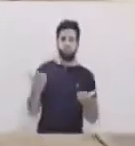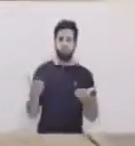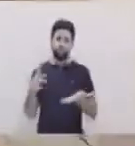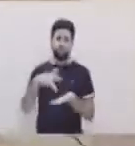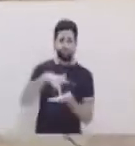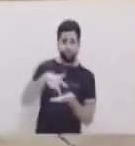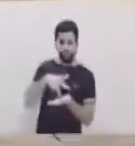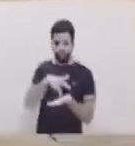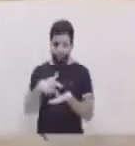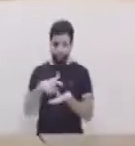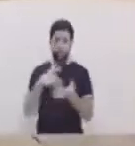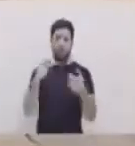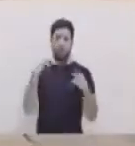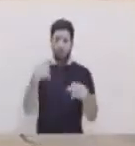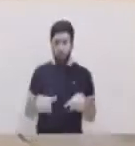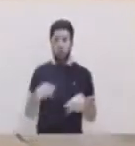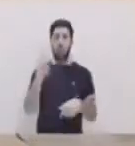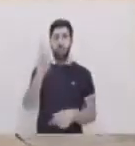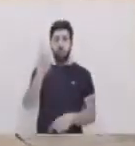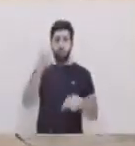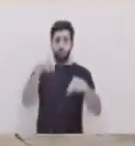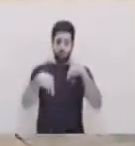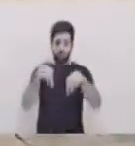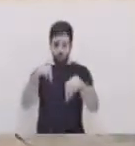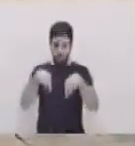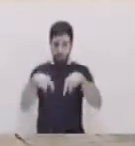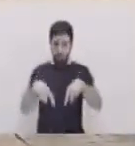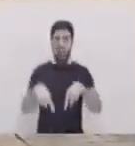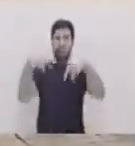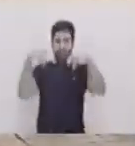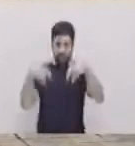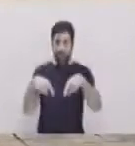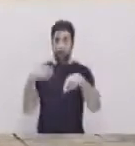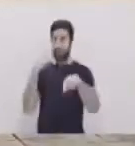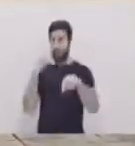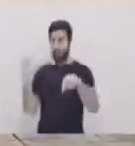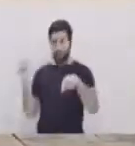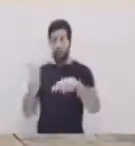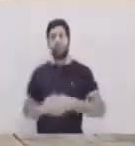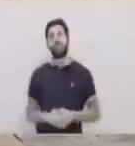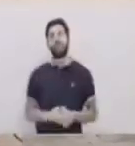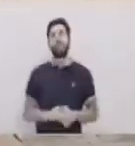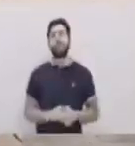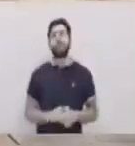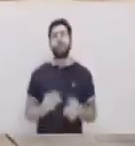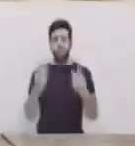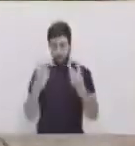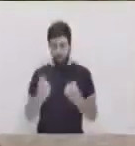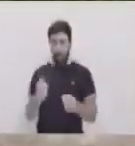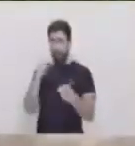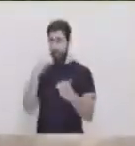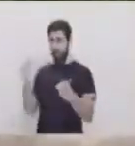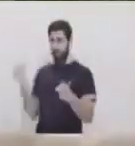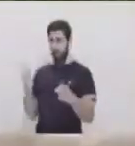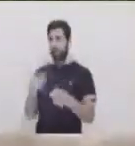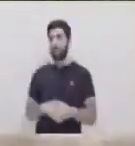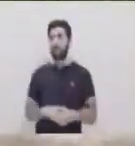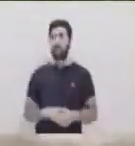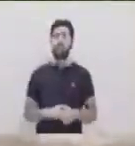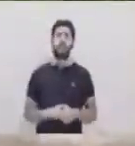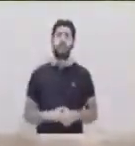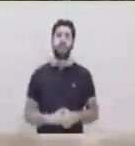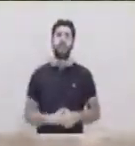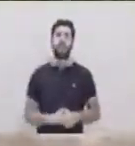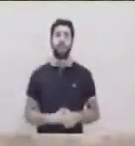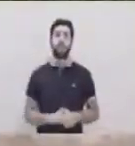Y ahora lo vamos a hacer con dos pies, ¿sí? Hacemos el despegue y amortiguamos.